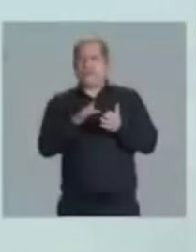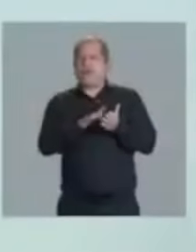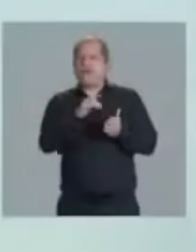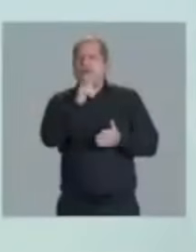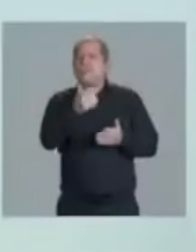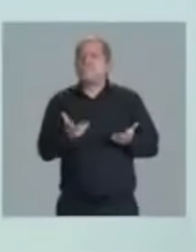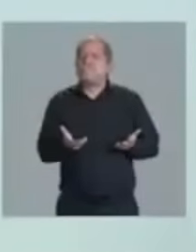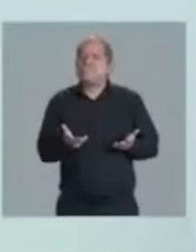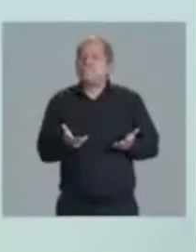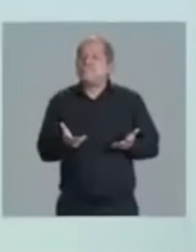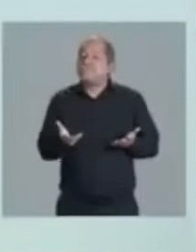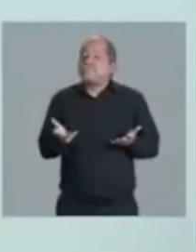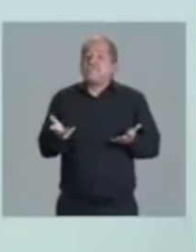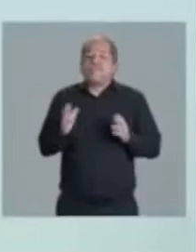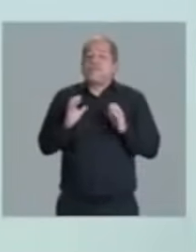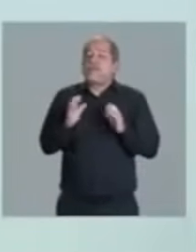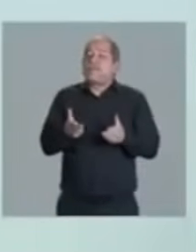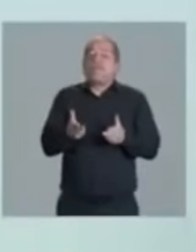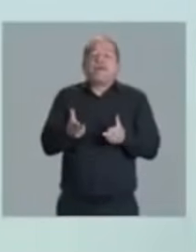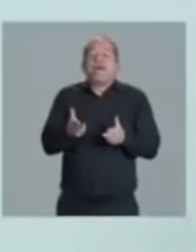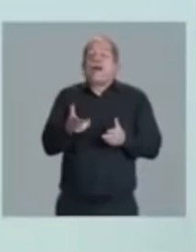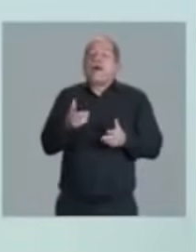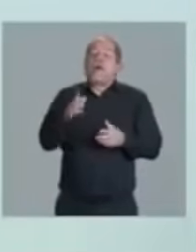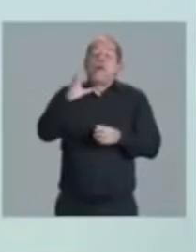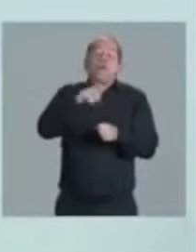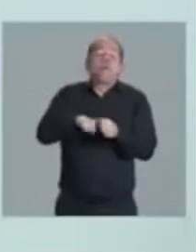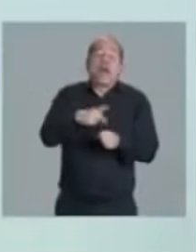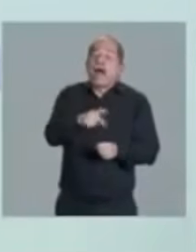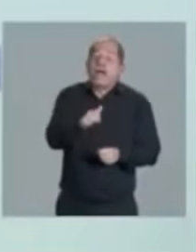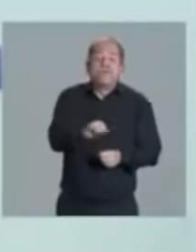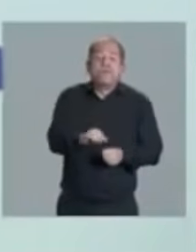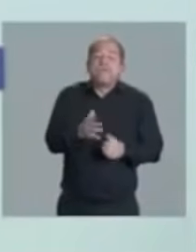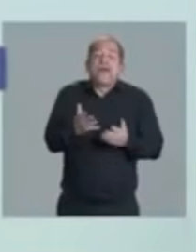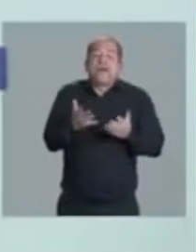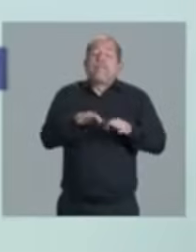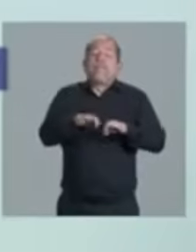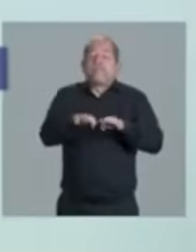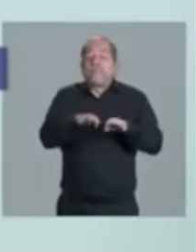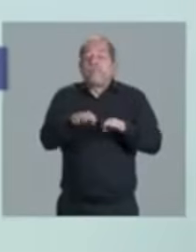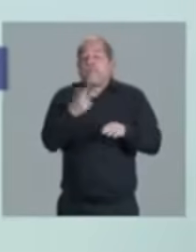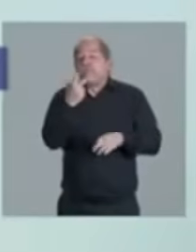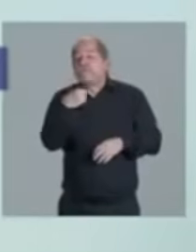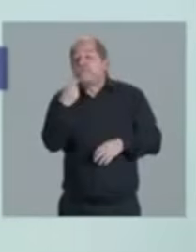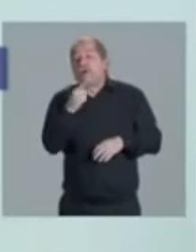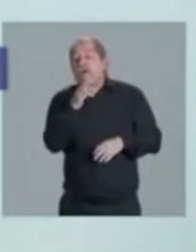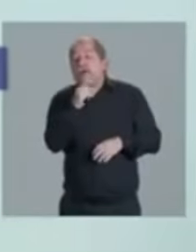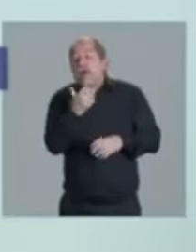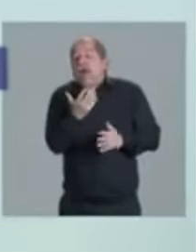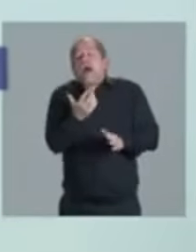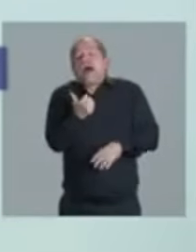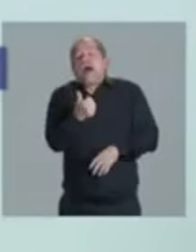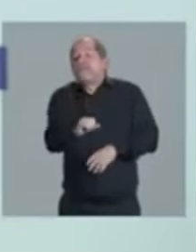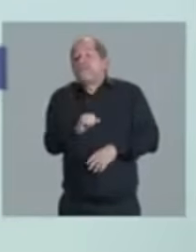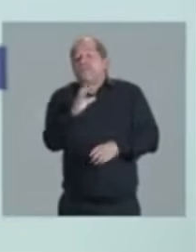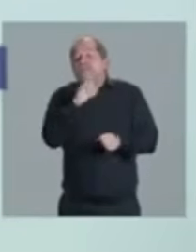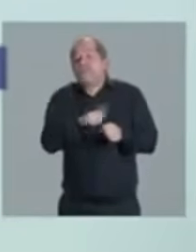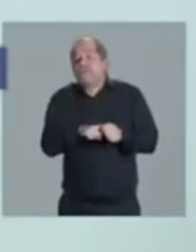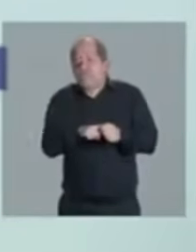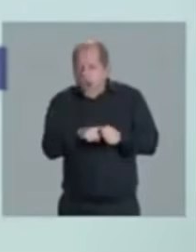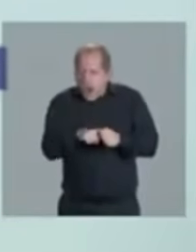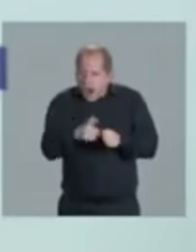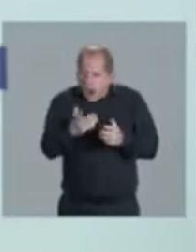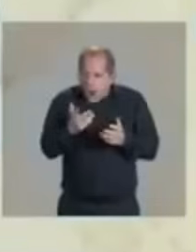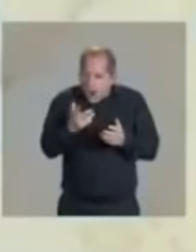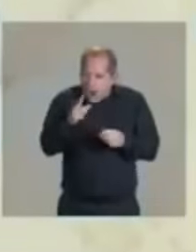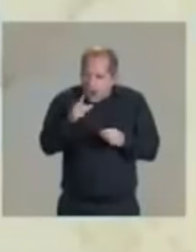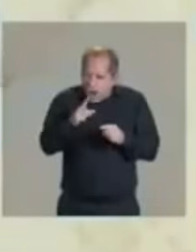no estaba acostumbrada a trabajar más de 8 horas, no conoce al país. La gente de Chiapas, 3 de cada 10 personas que trabajan ahí, trabajan más de